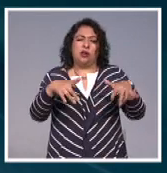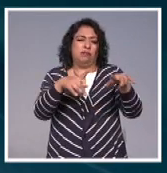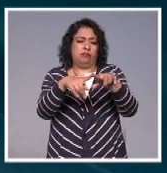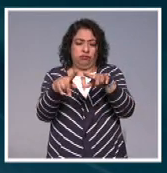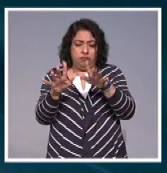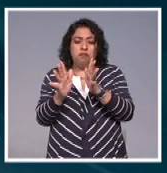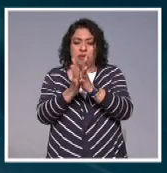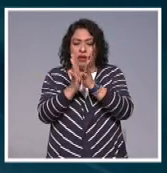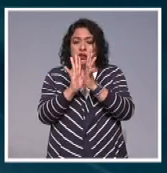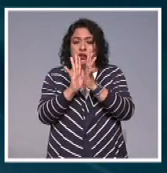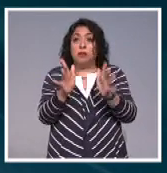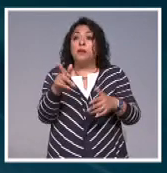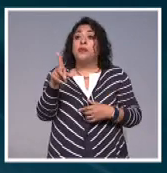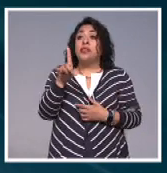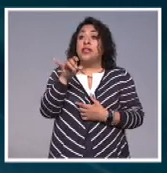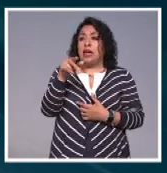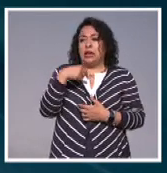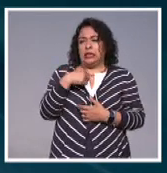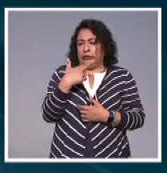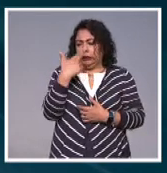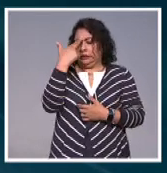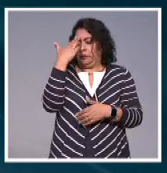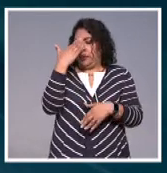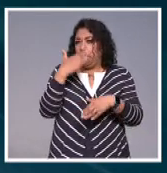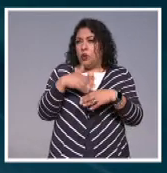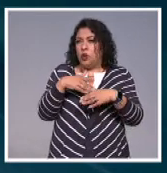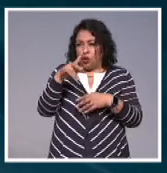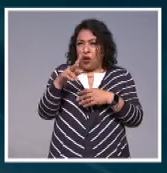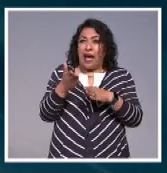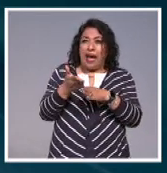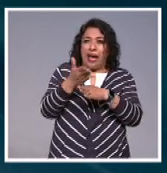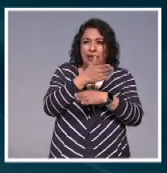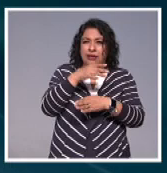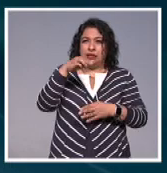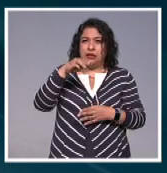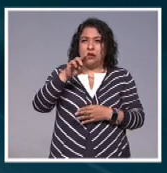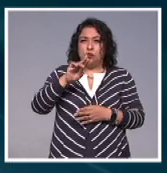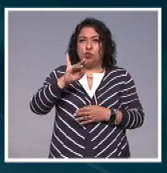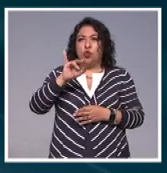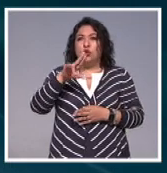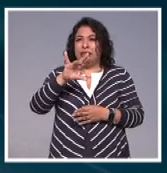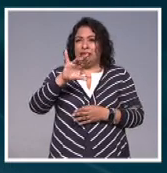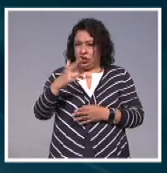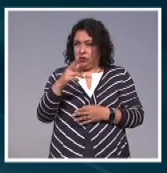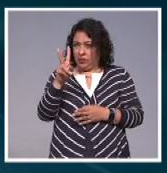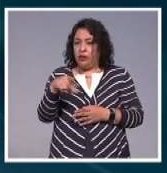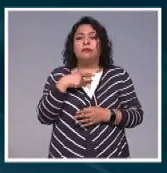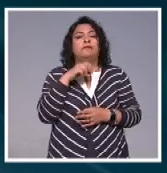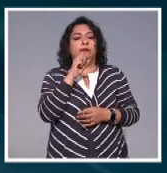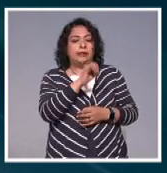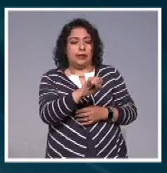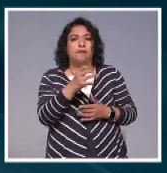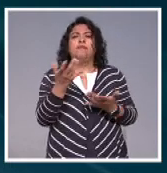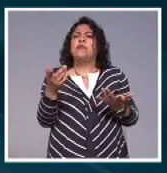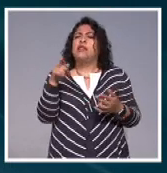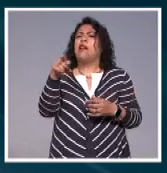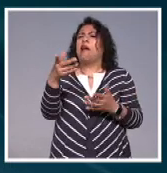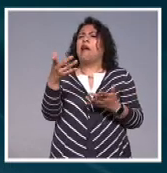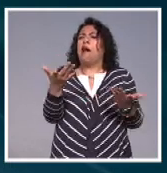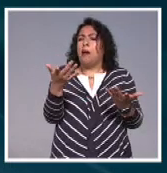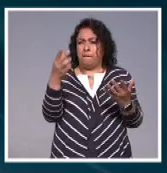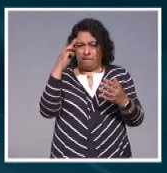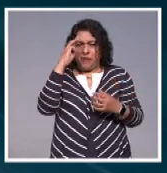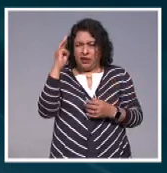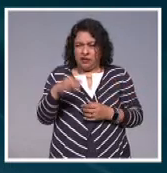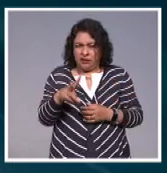¿sí? Diana, si la memoria no me falla, estuviste en Múnich antes, ¿sí? Sí. ¿Qué hacías allá? ¿Una